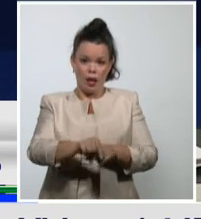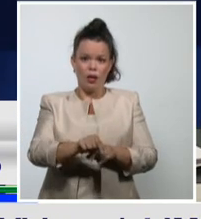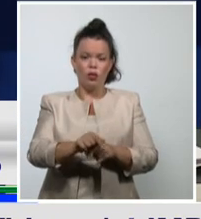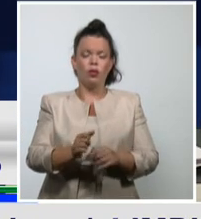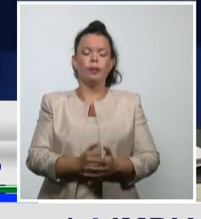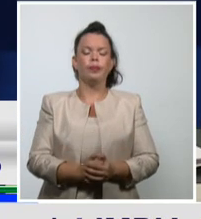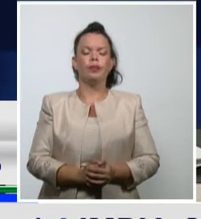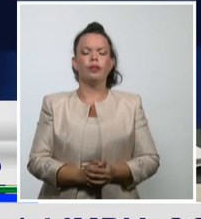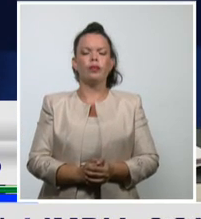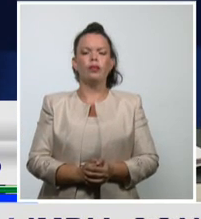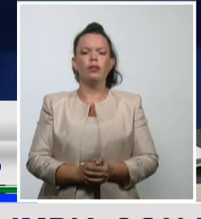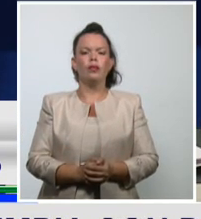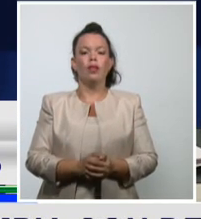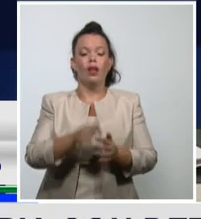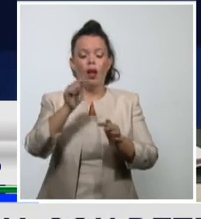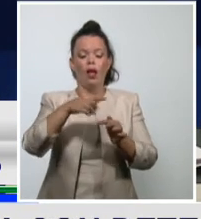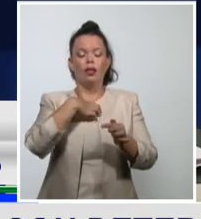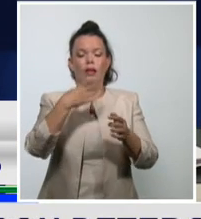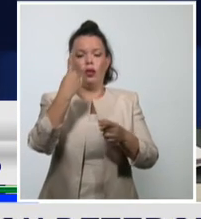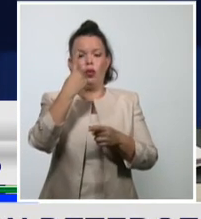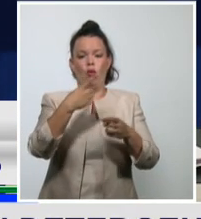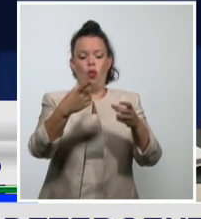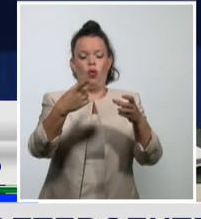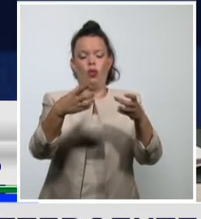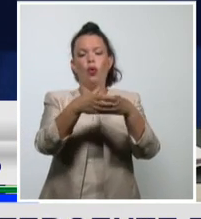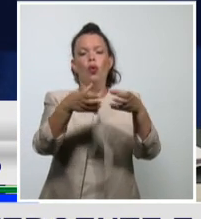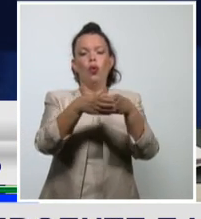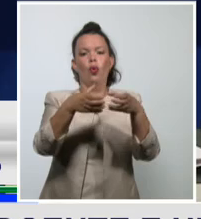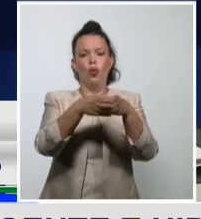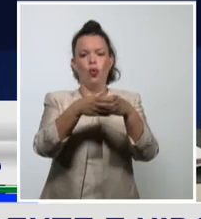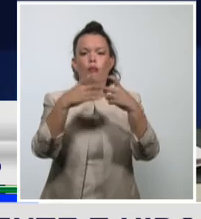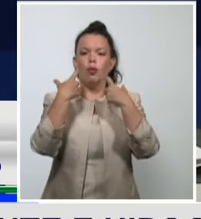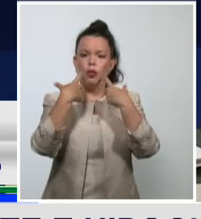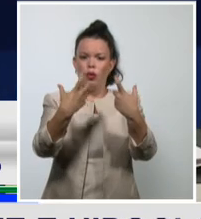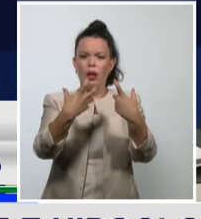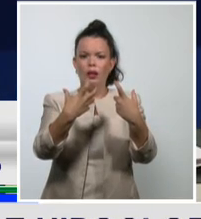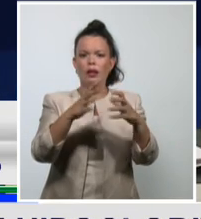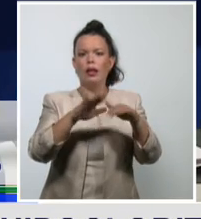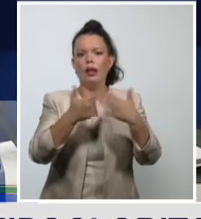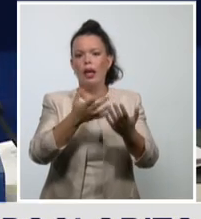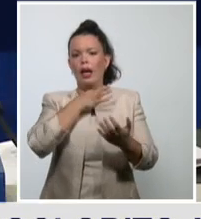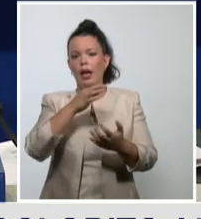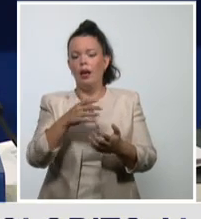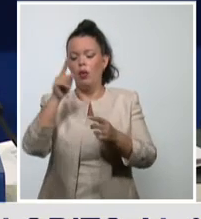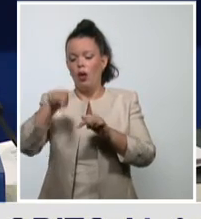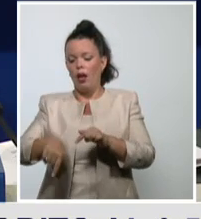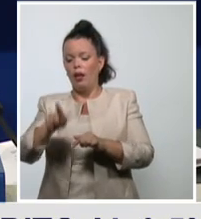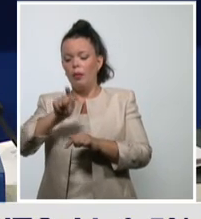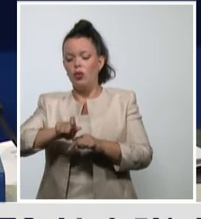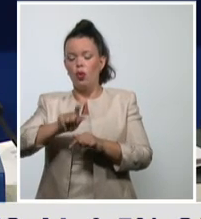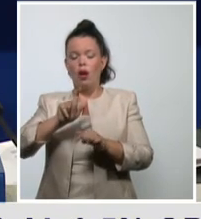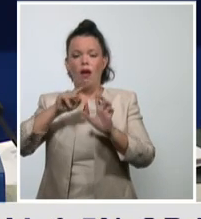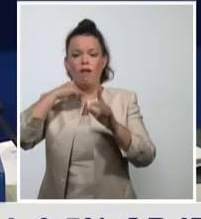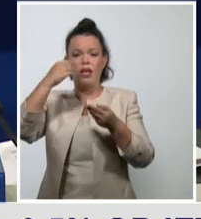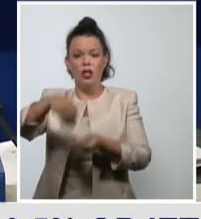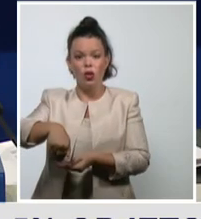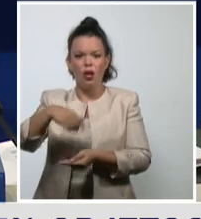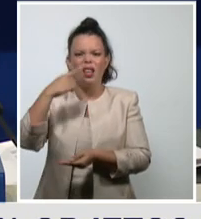un grupo muy importante y grande que es el de los contactos con los casos confirmados. Contactos de los